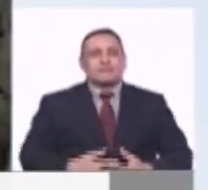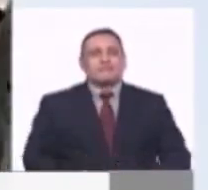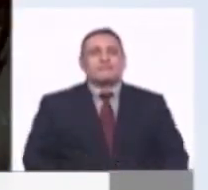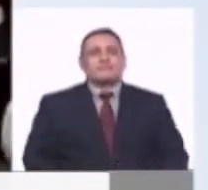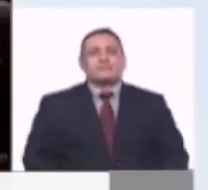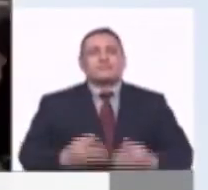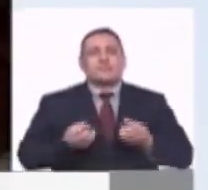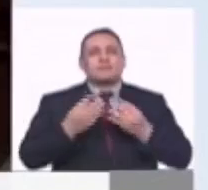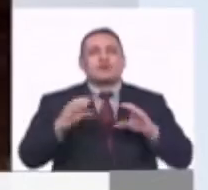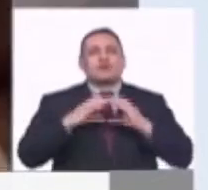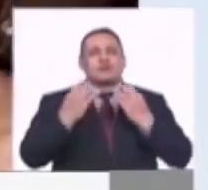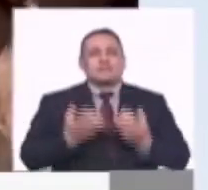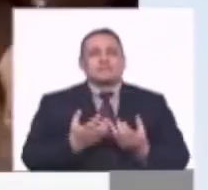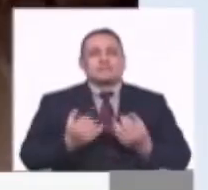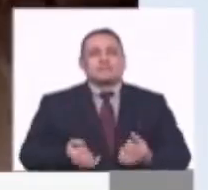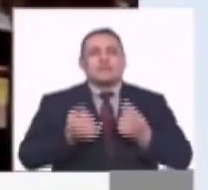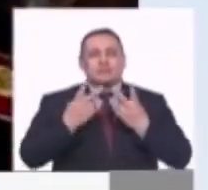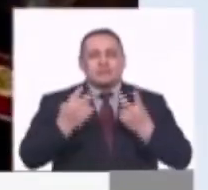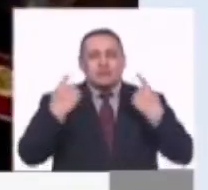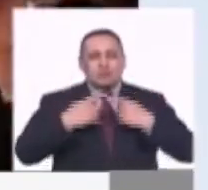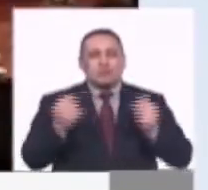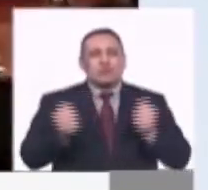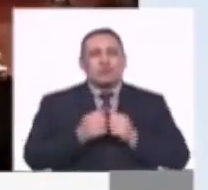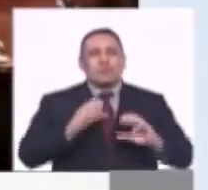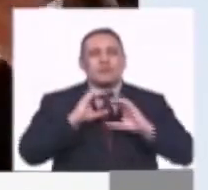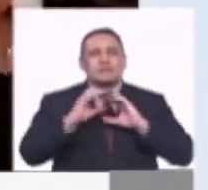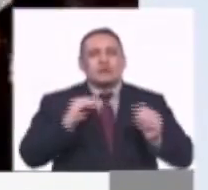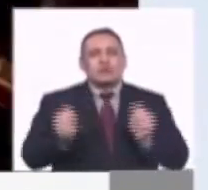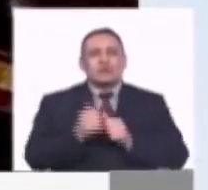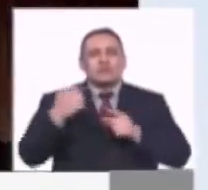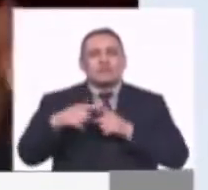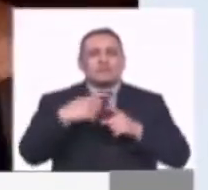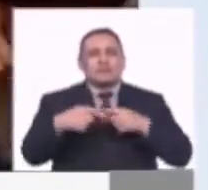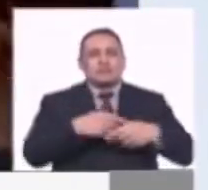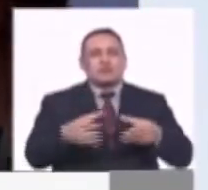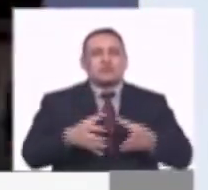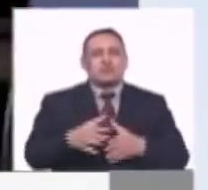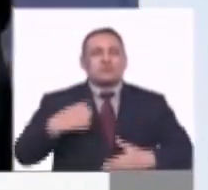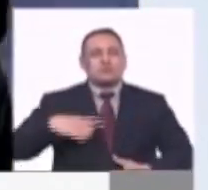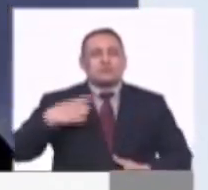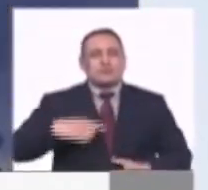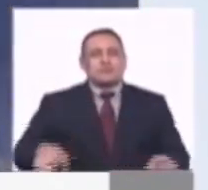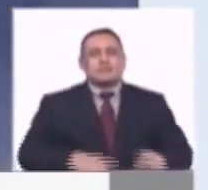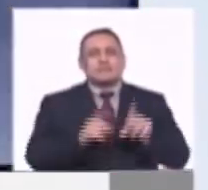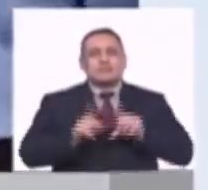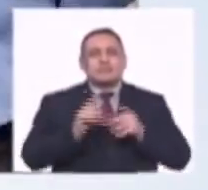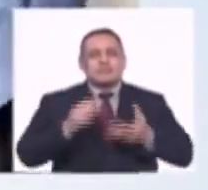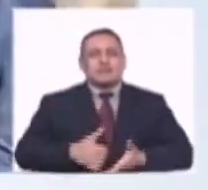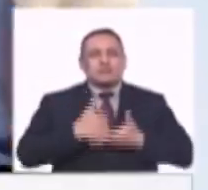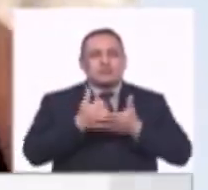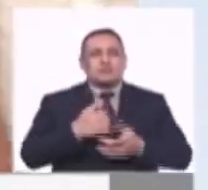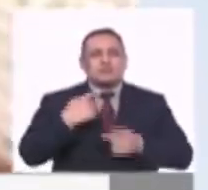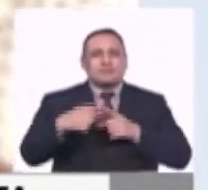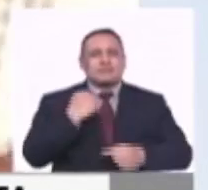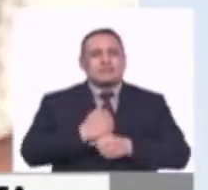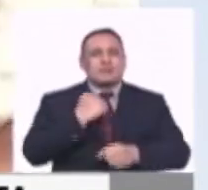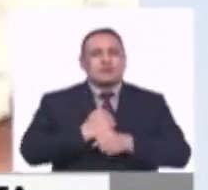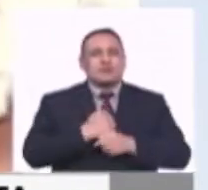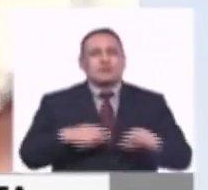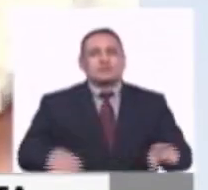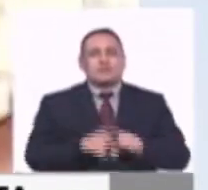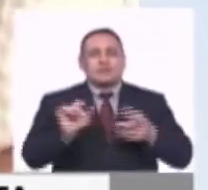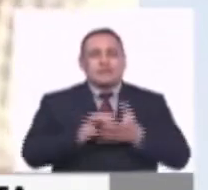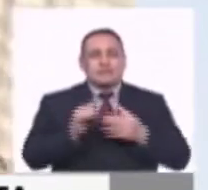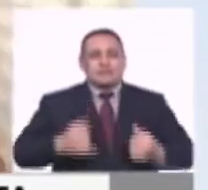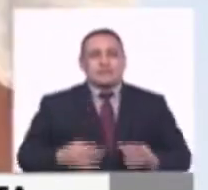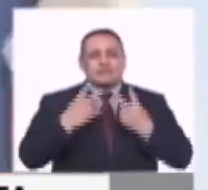Bien, congresista, ¿ha conversado usted con los representantes de la municipalidad para que le den estas facilidades a los transportistas de